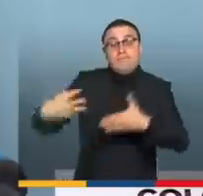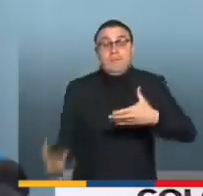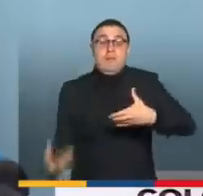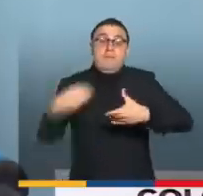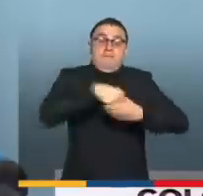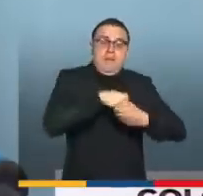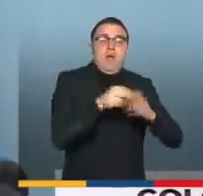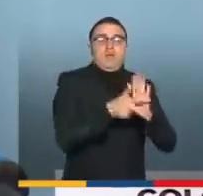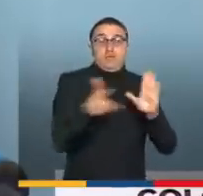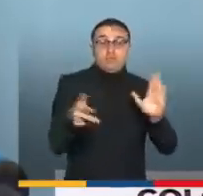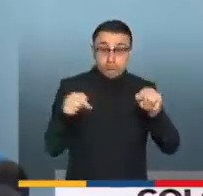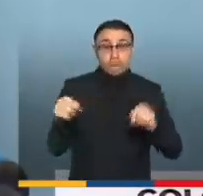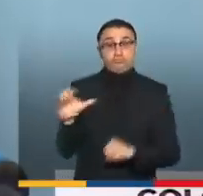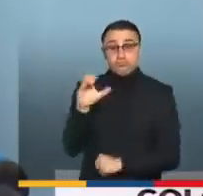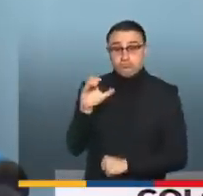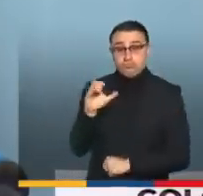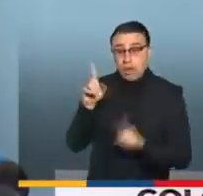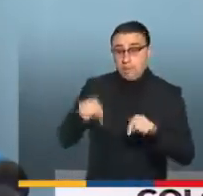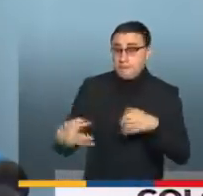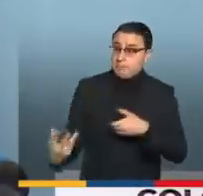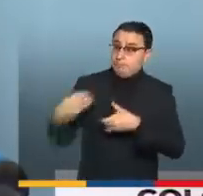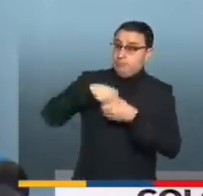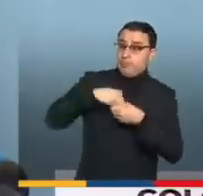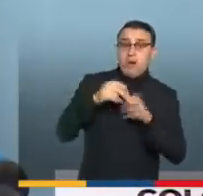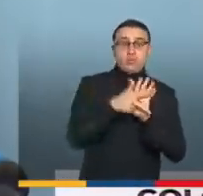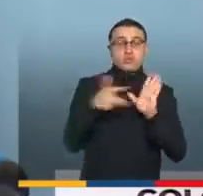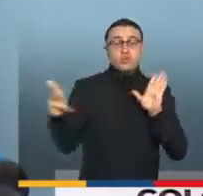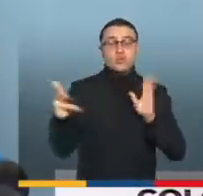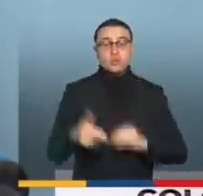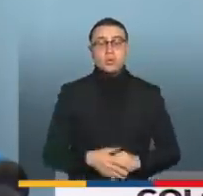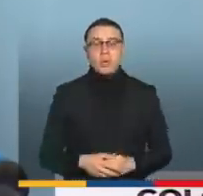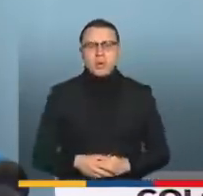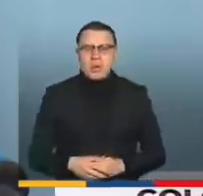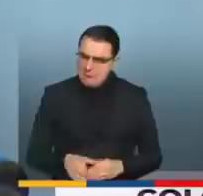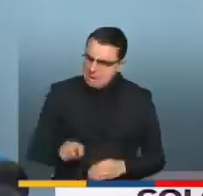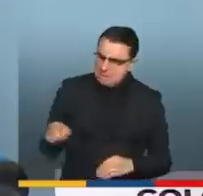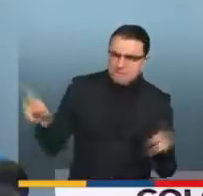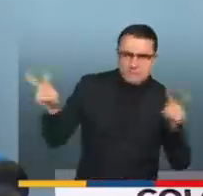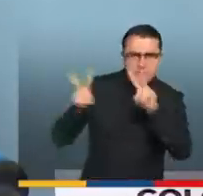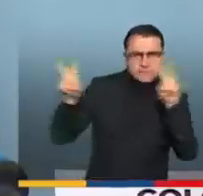Constitución. Ahí se habla de los derechos políticos.